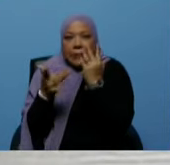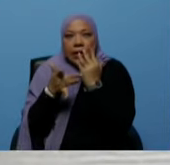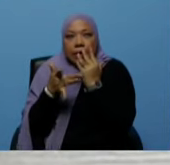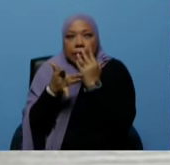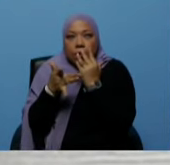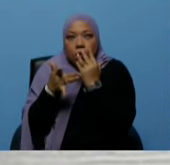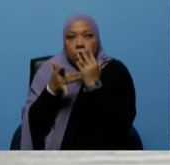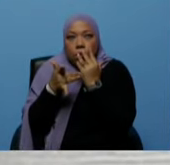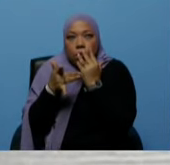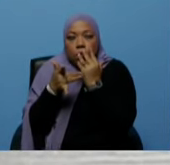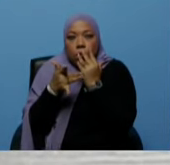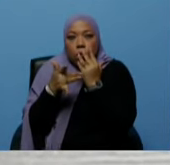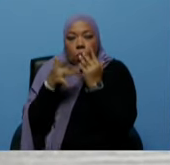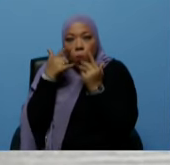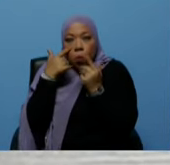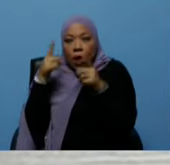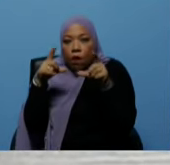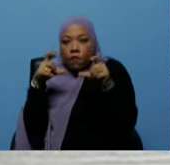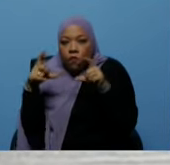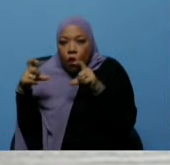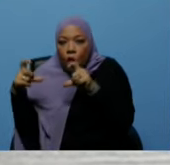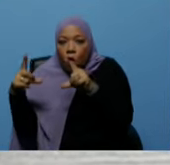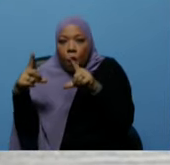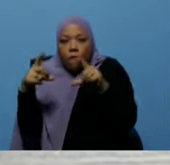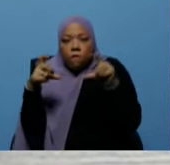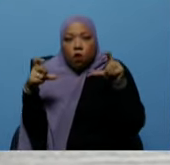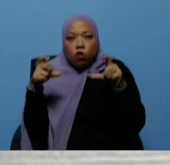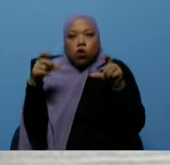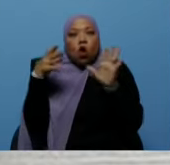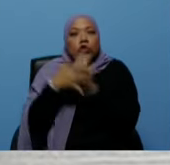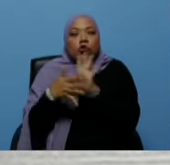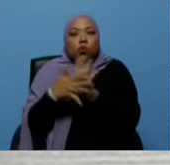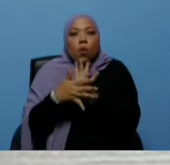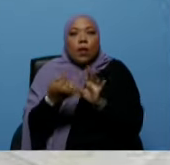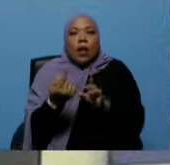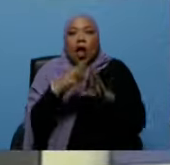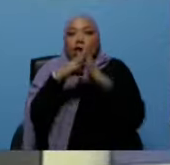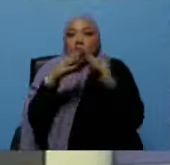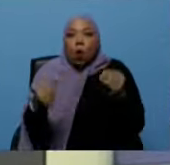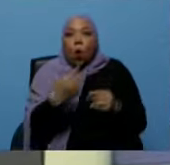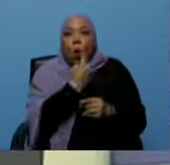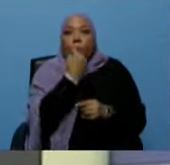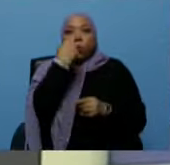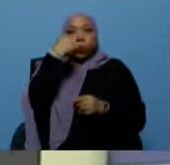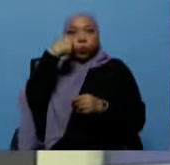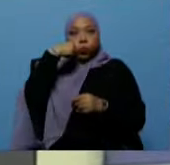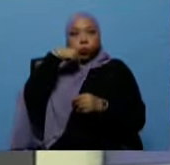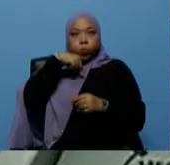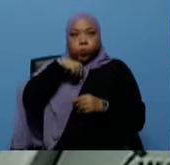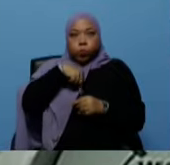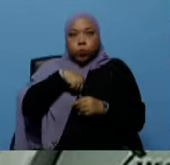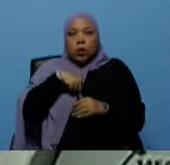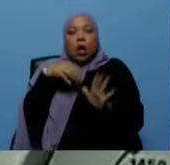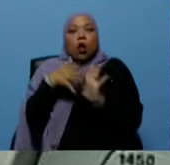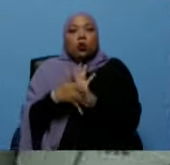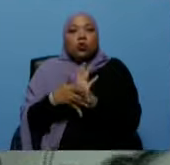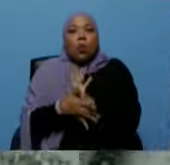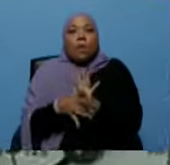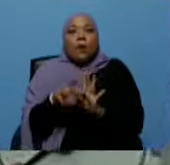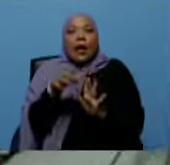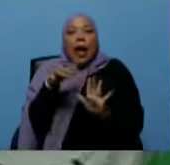es colangiopancreatografía retrógrada endoscópica, en donde vamos a resolver patologías de tipo biliar, ya sea